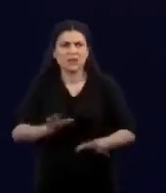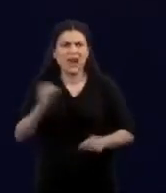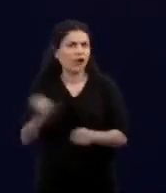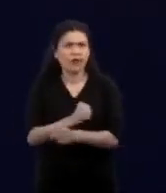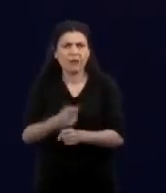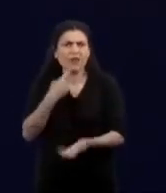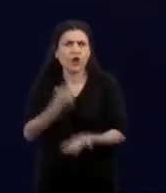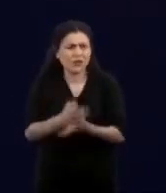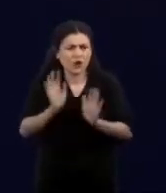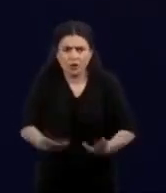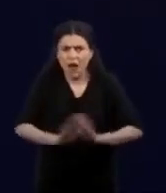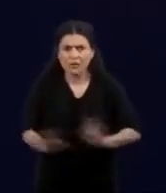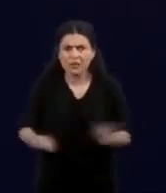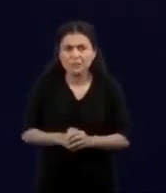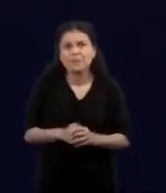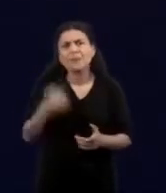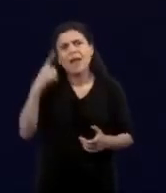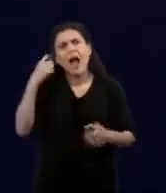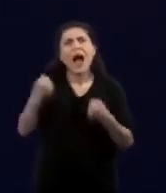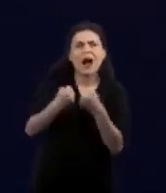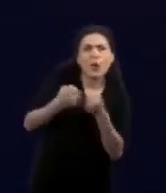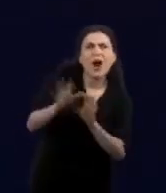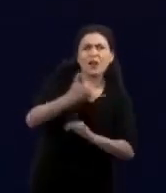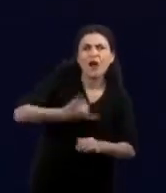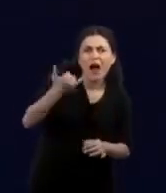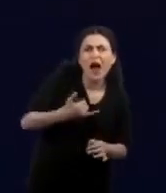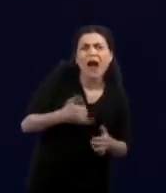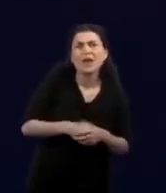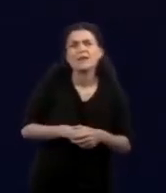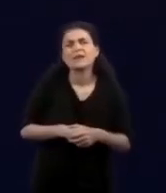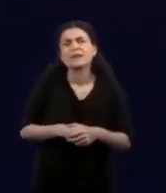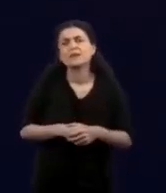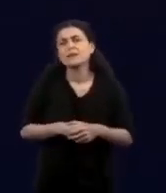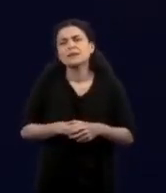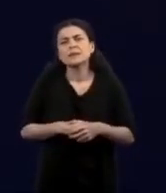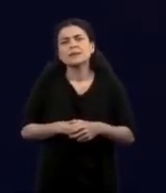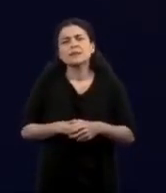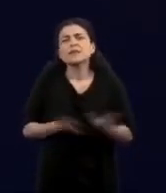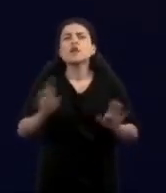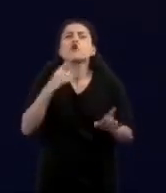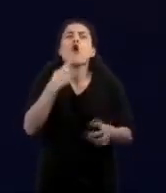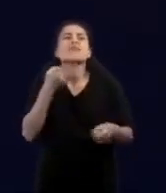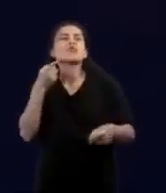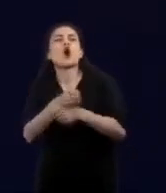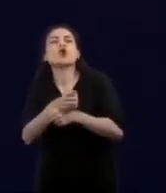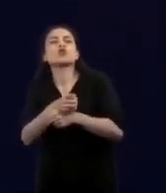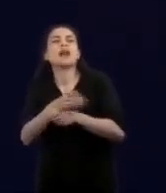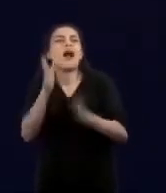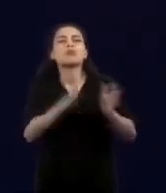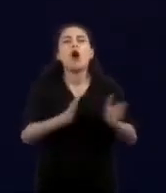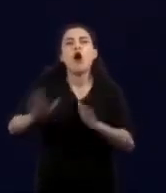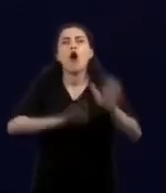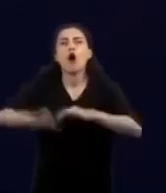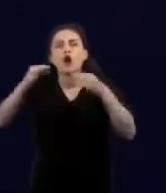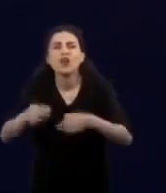estar medianamente de acuerdo en ese camino, ni en ir contra el orden, ni contra las personas que cometen